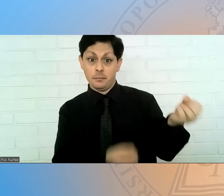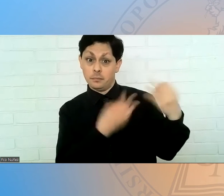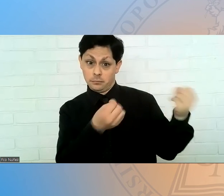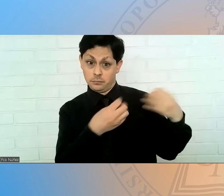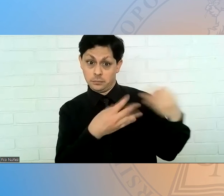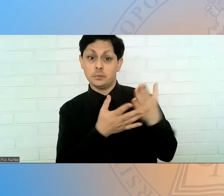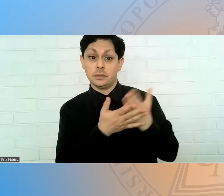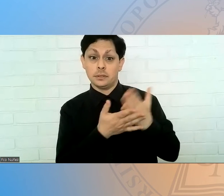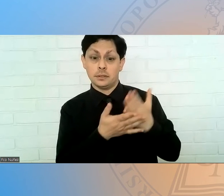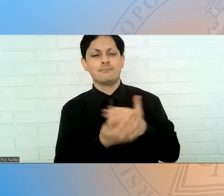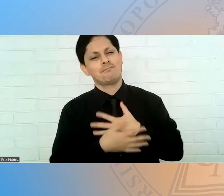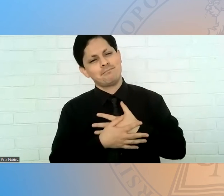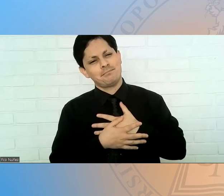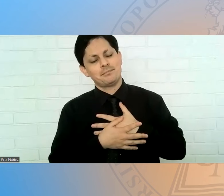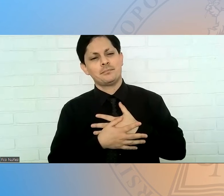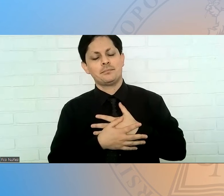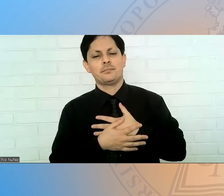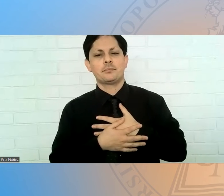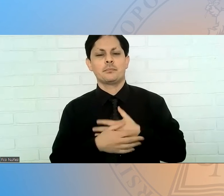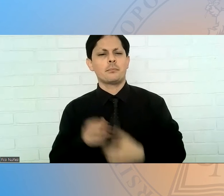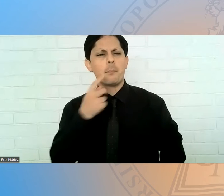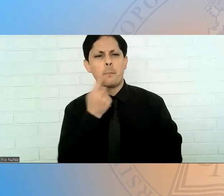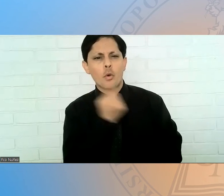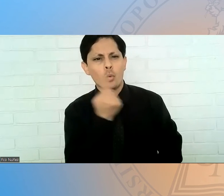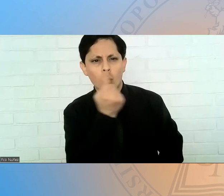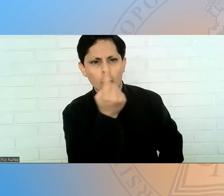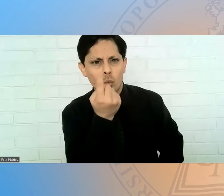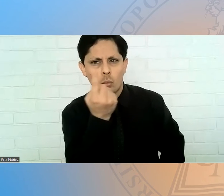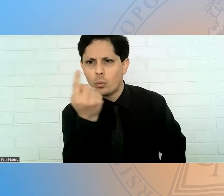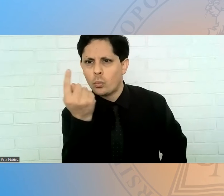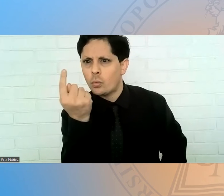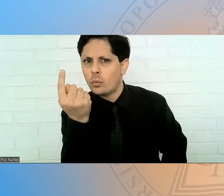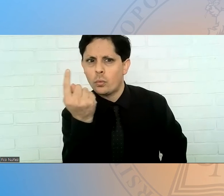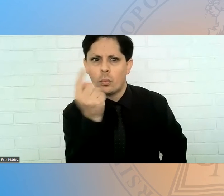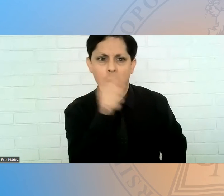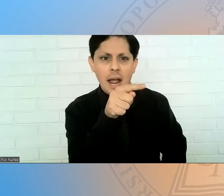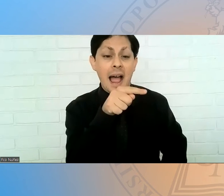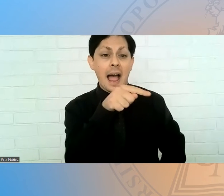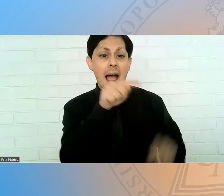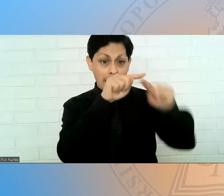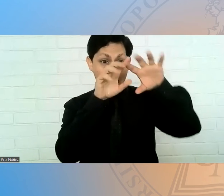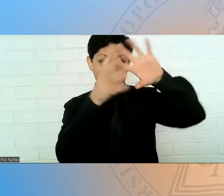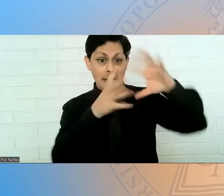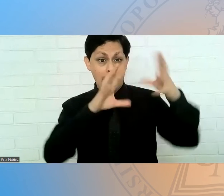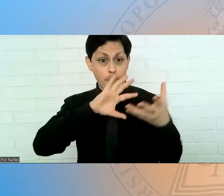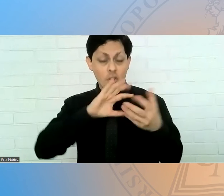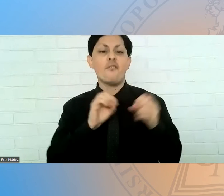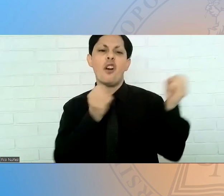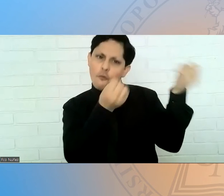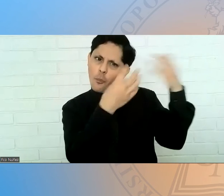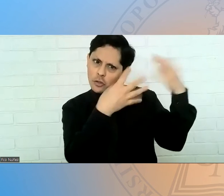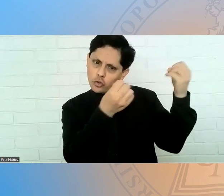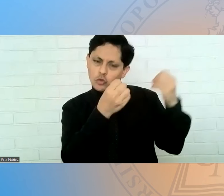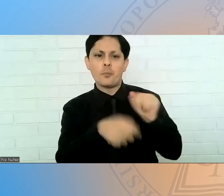mucho cariño en algunas otras ocasiones. Mi pregunta va dirigida netamente al campo de la formación de las profesoras de educación